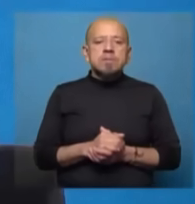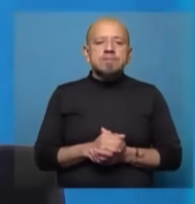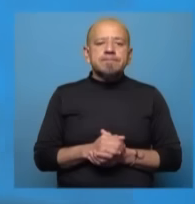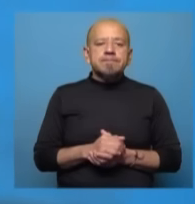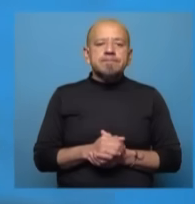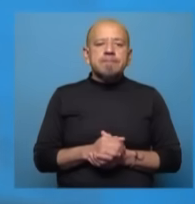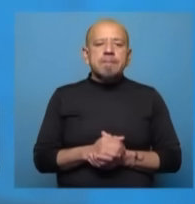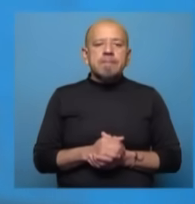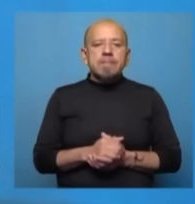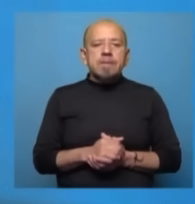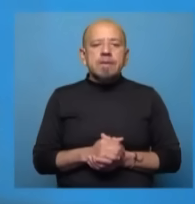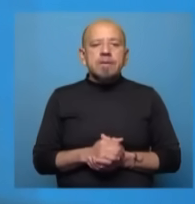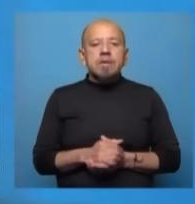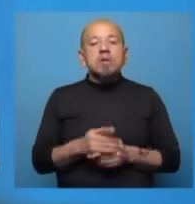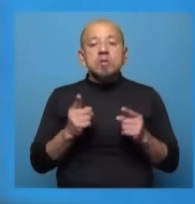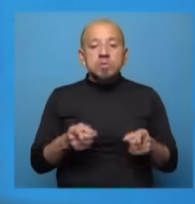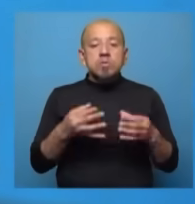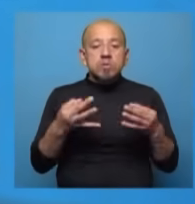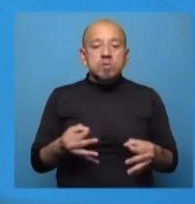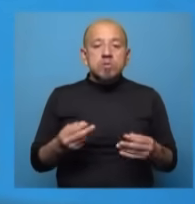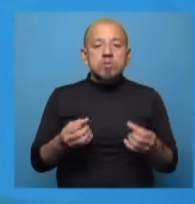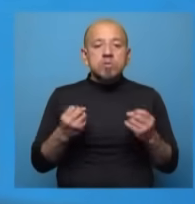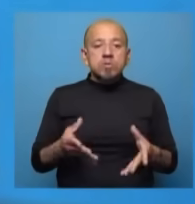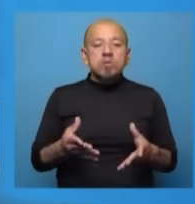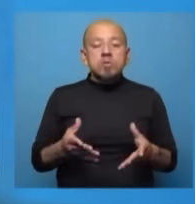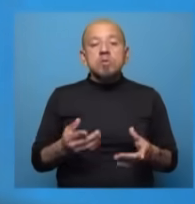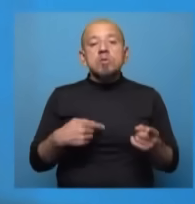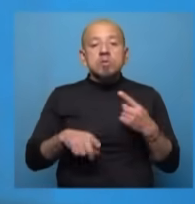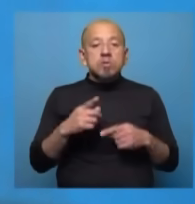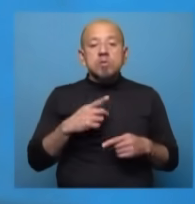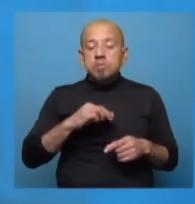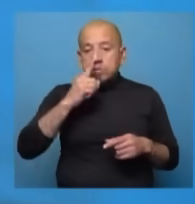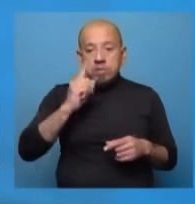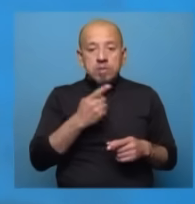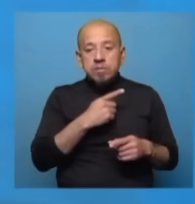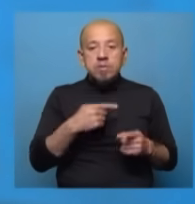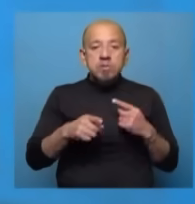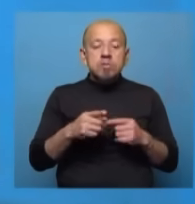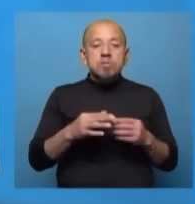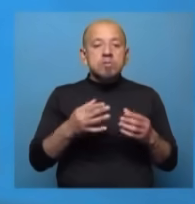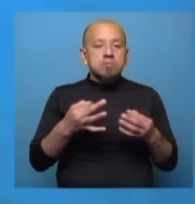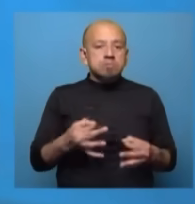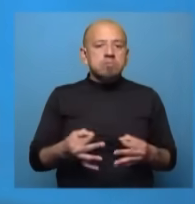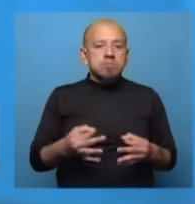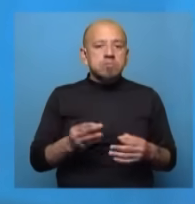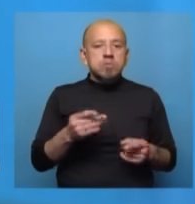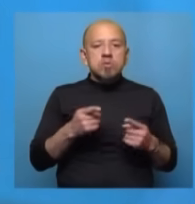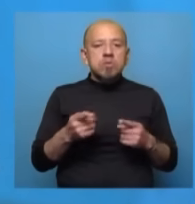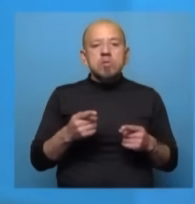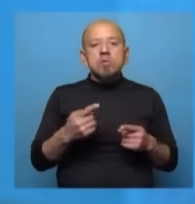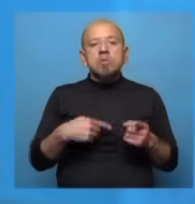dicho esto esto esto estuvo bueno porque es fue oportuno inmediato correctísimo desde todos los lugares